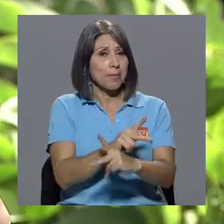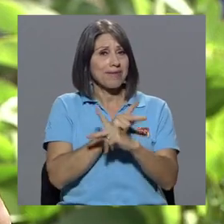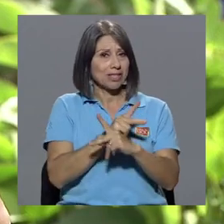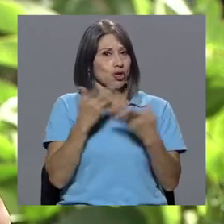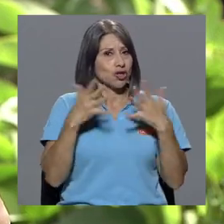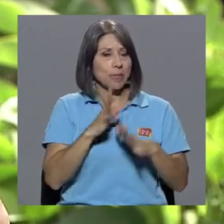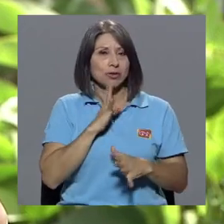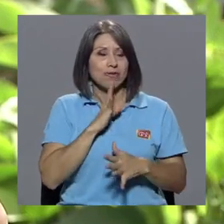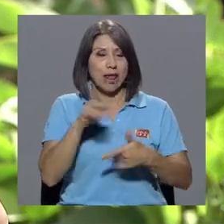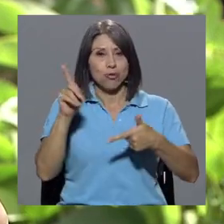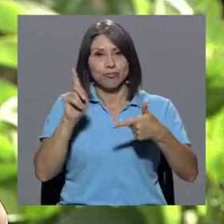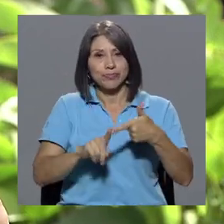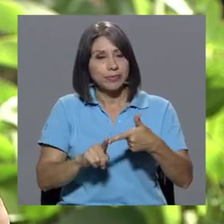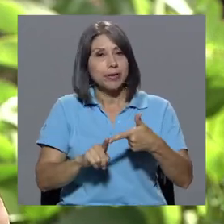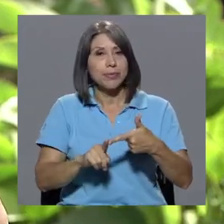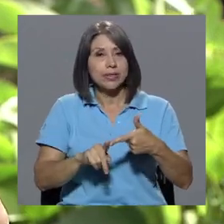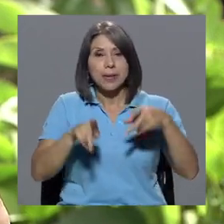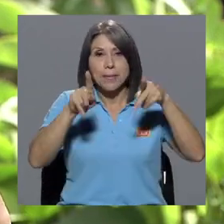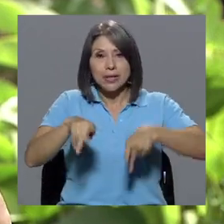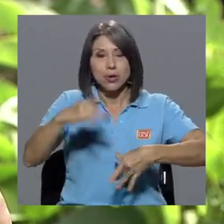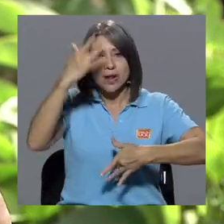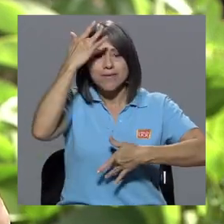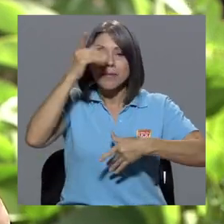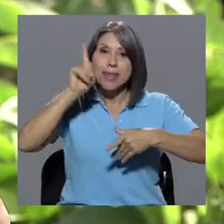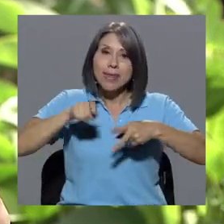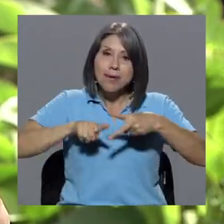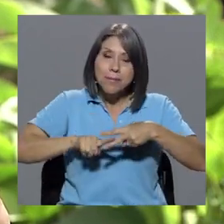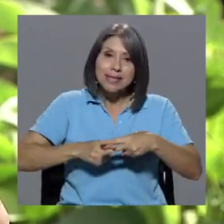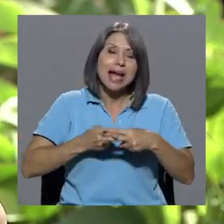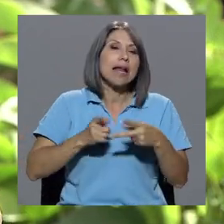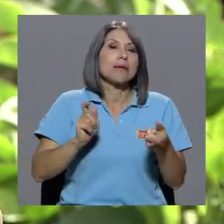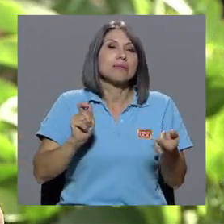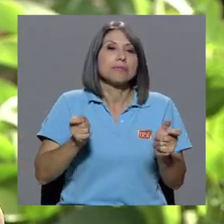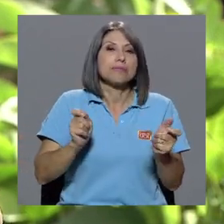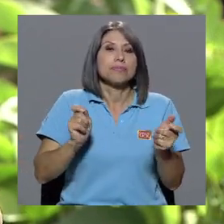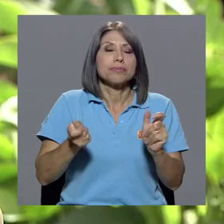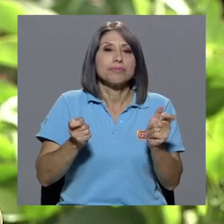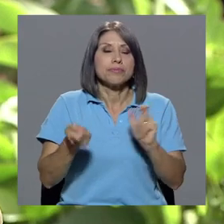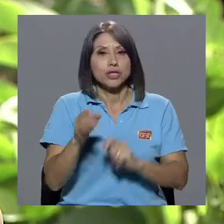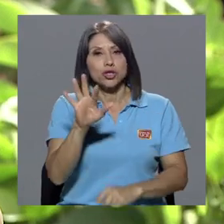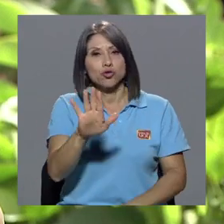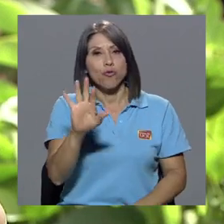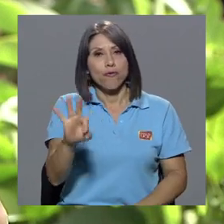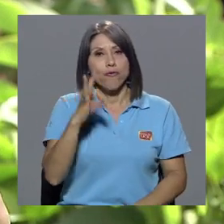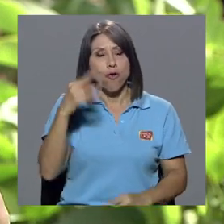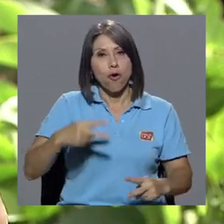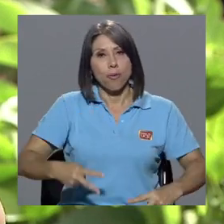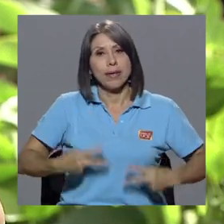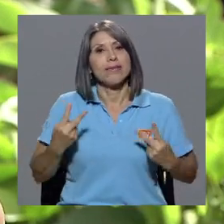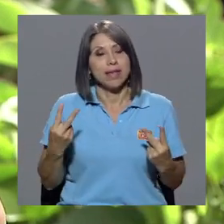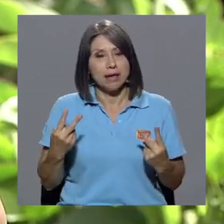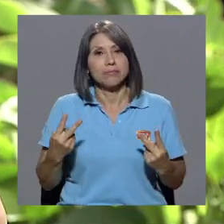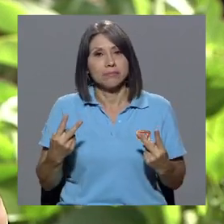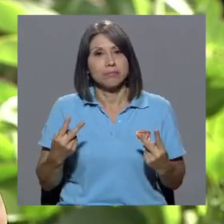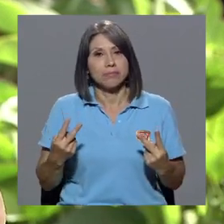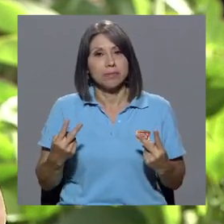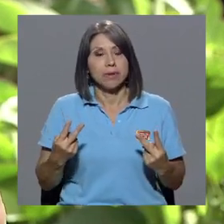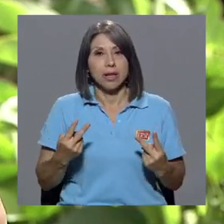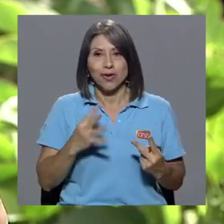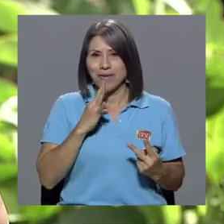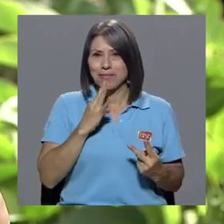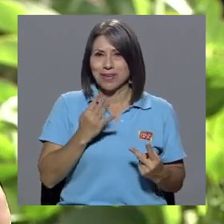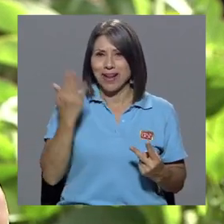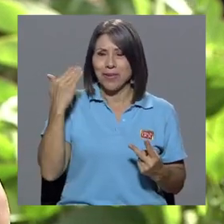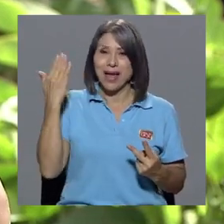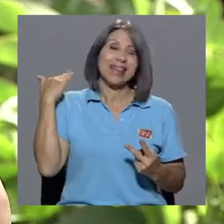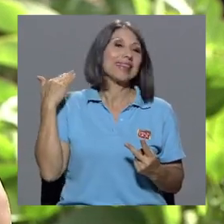hablado. Después de esto, pues el paciente tiene que empezar a hacer algunas modificaciones en el estilo de vida, ¿verdad? Que es lo que habíamos